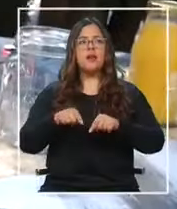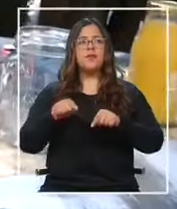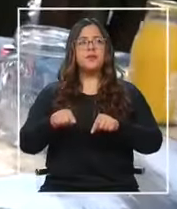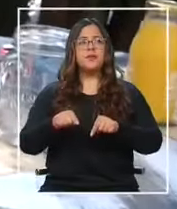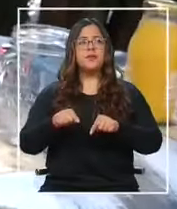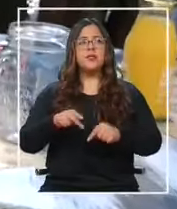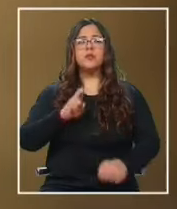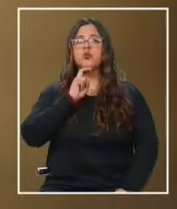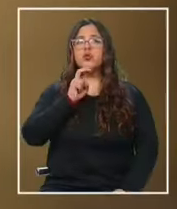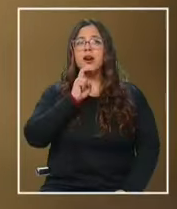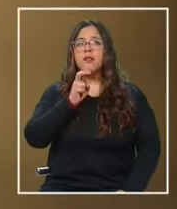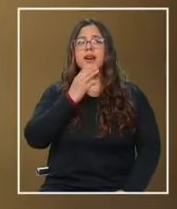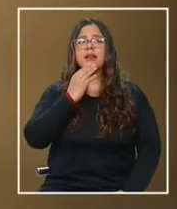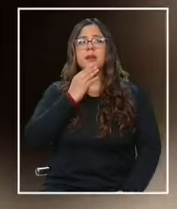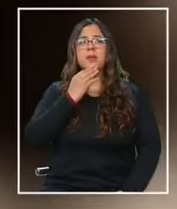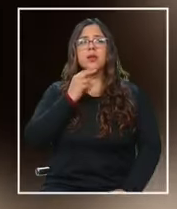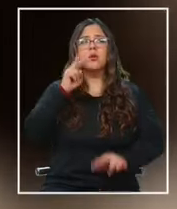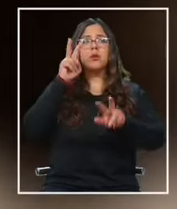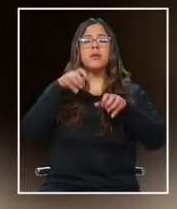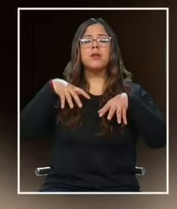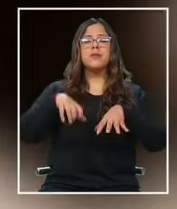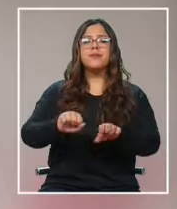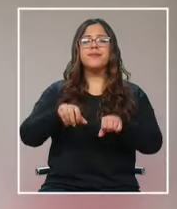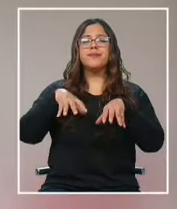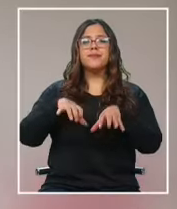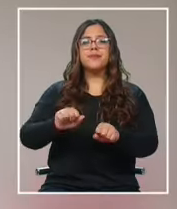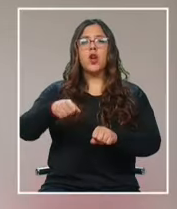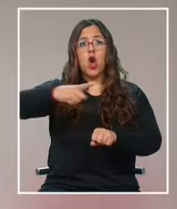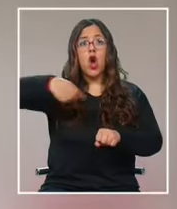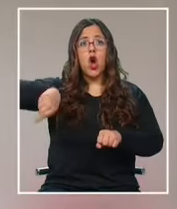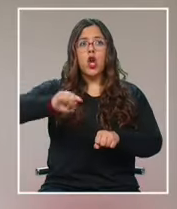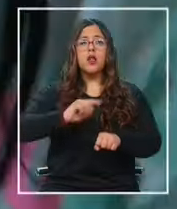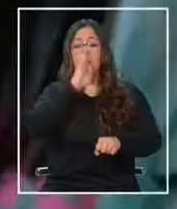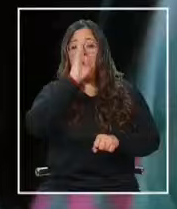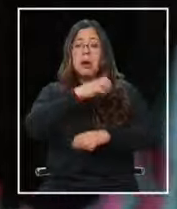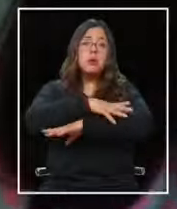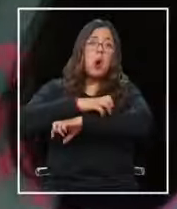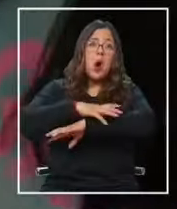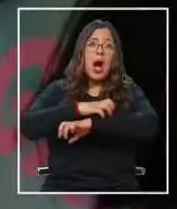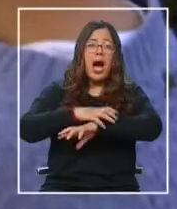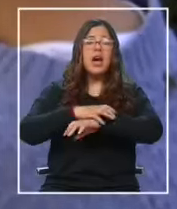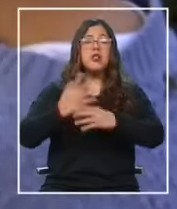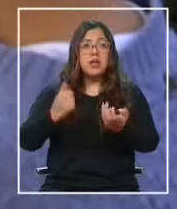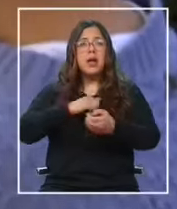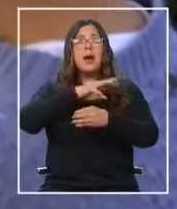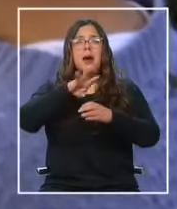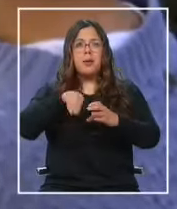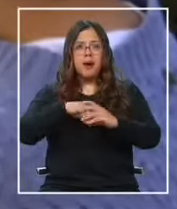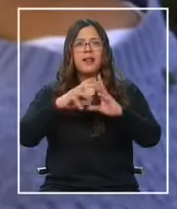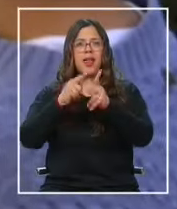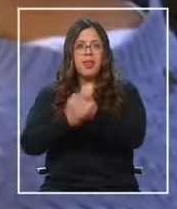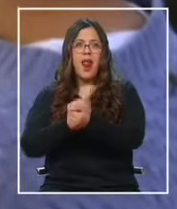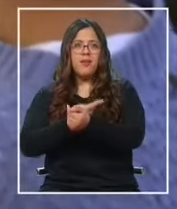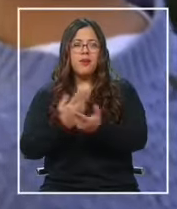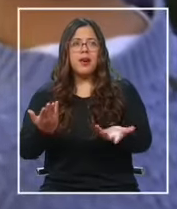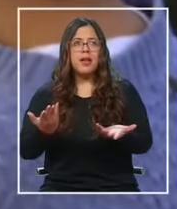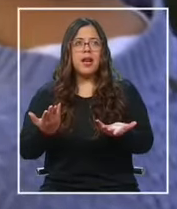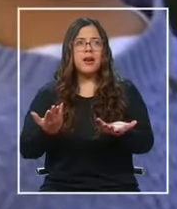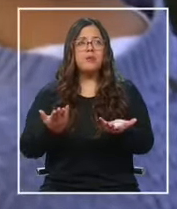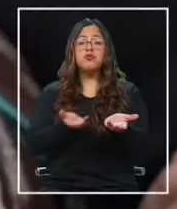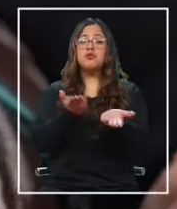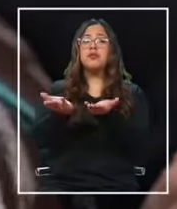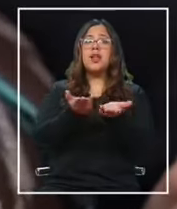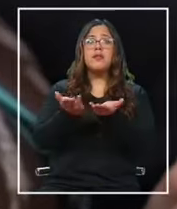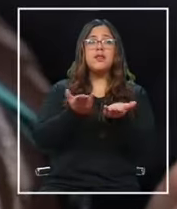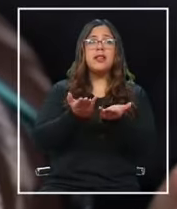tomar una taza de café hasta una sesión de masaje junto a ellos, ese perro o gato que se ha convertido en uno más de la familia.